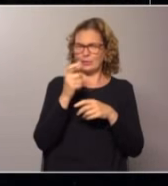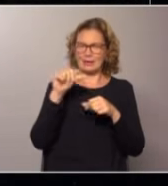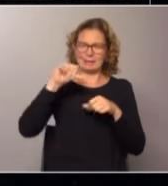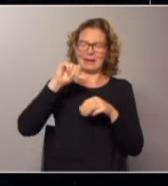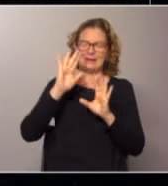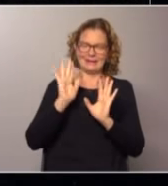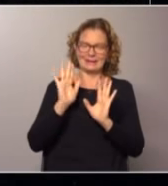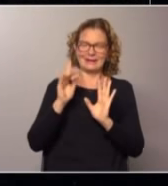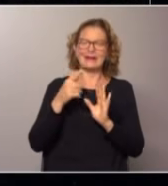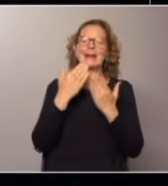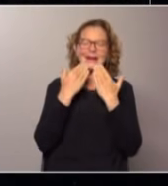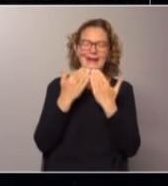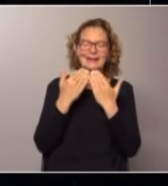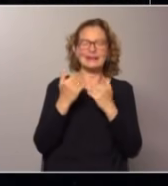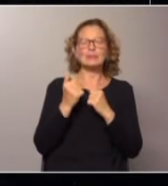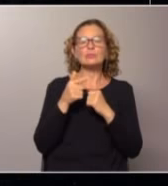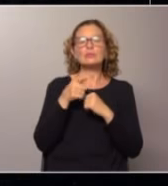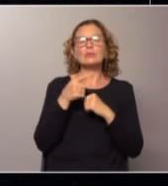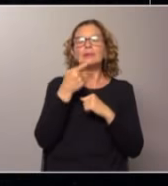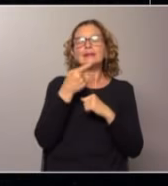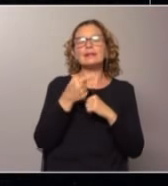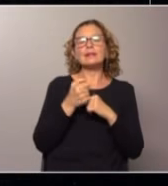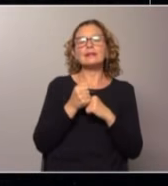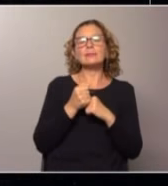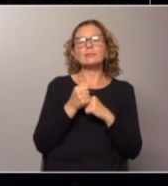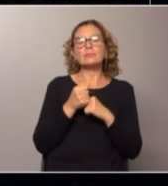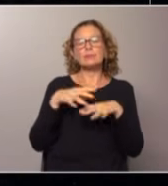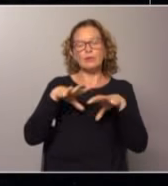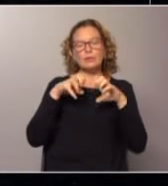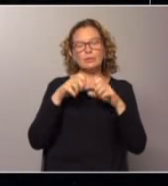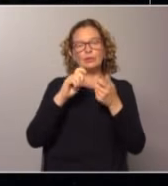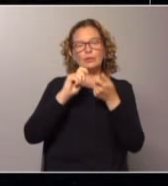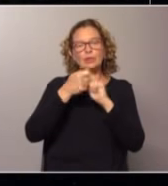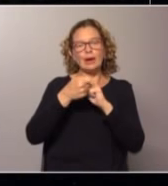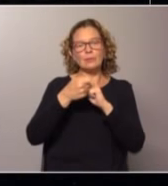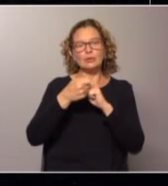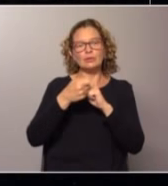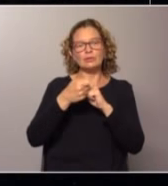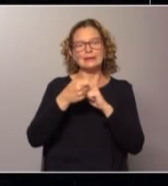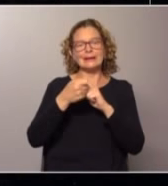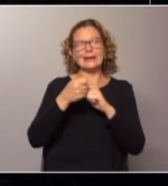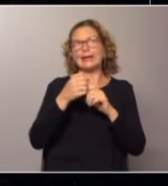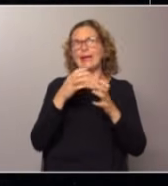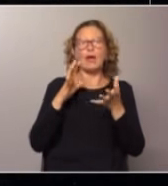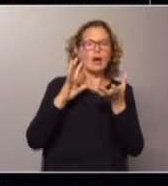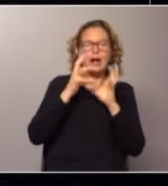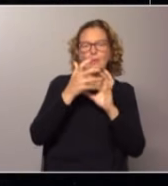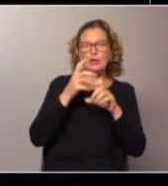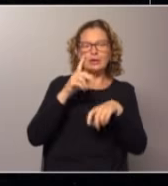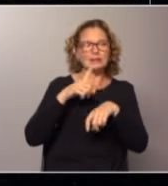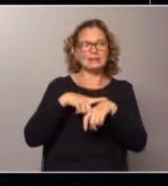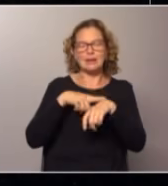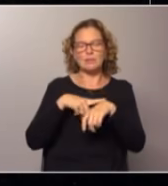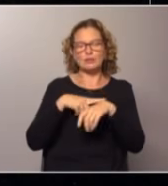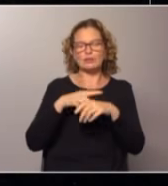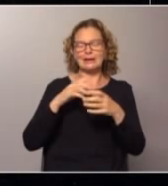nada entonces tenés que vivimos un cambio de época y que por lo tanto requiere